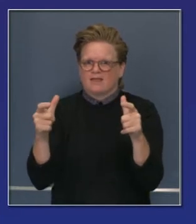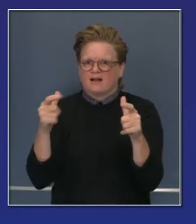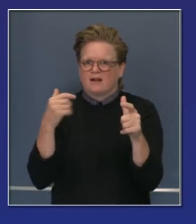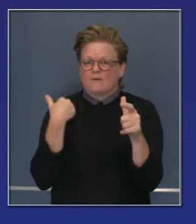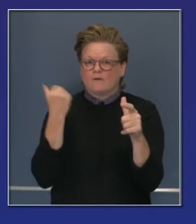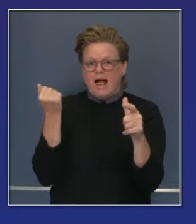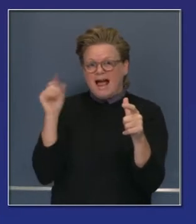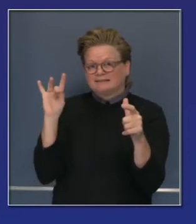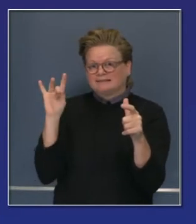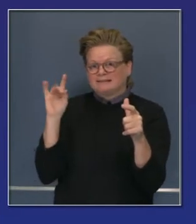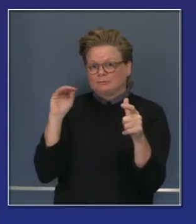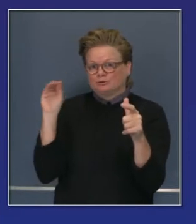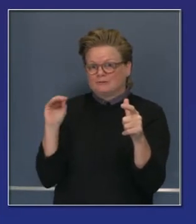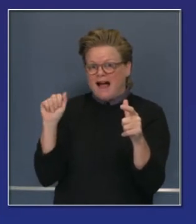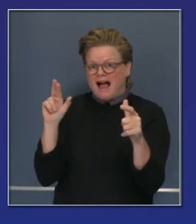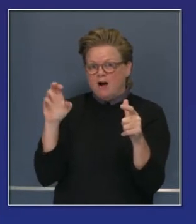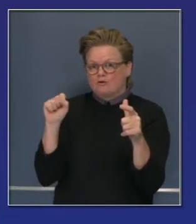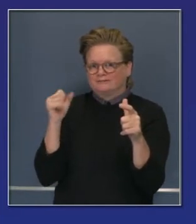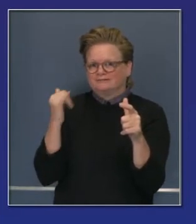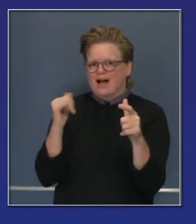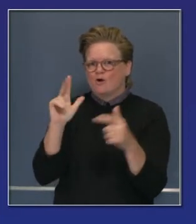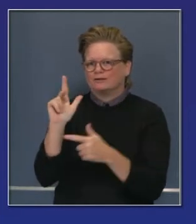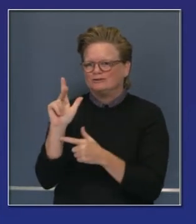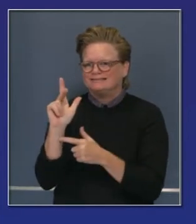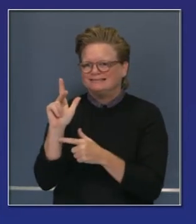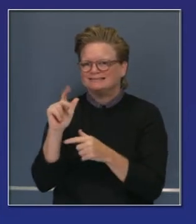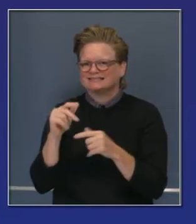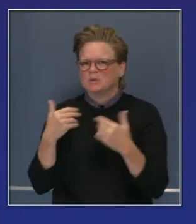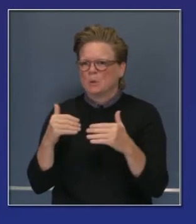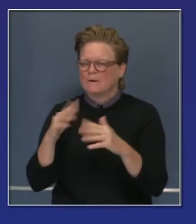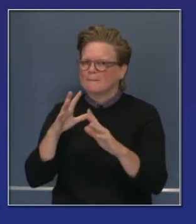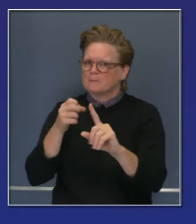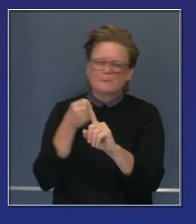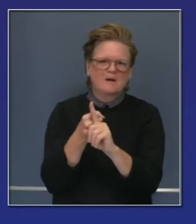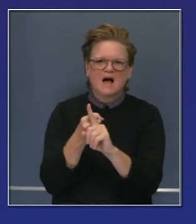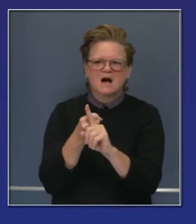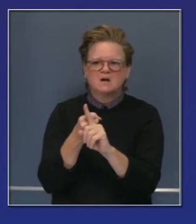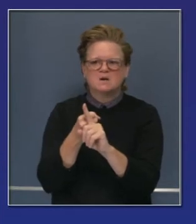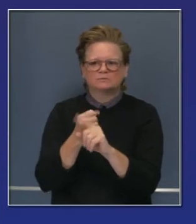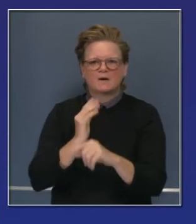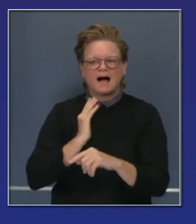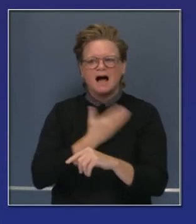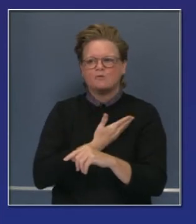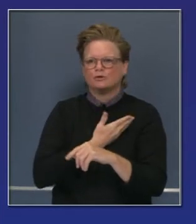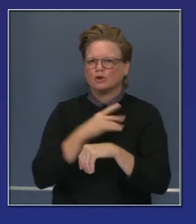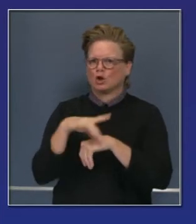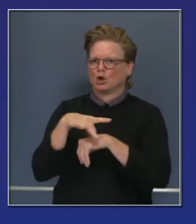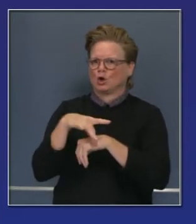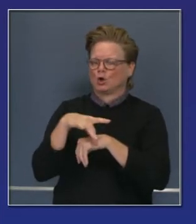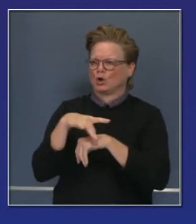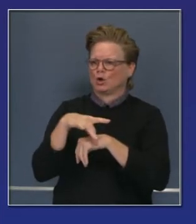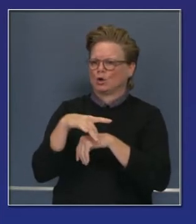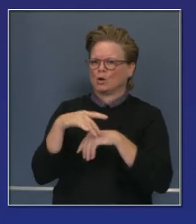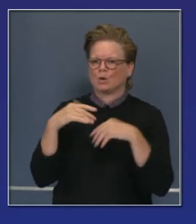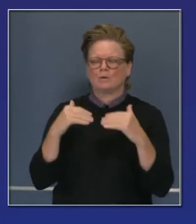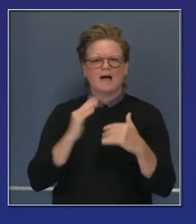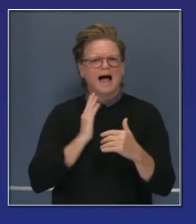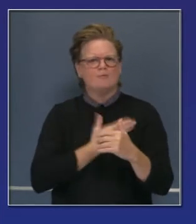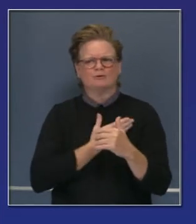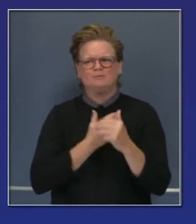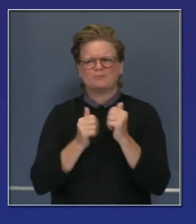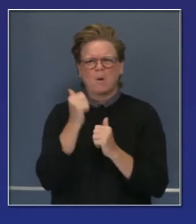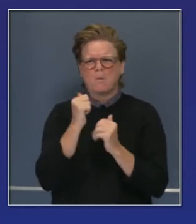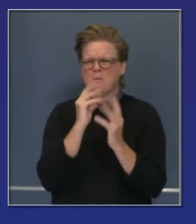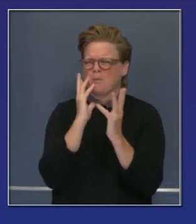horas. En el condado de Tulare, respecto al posible impacto en algunos de nuestros bosques